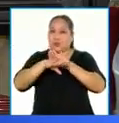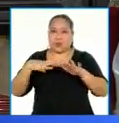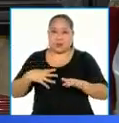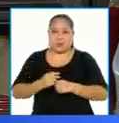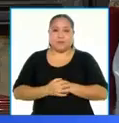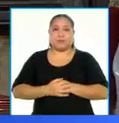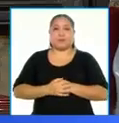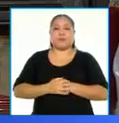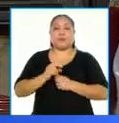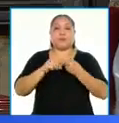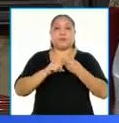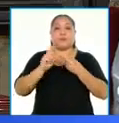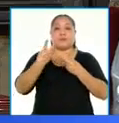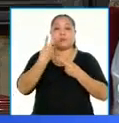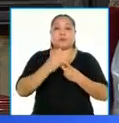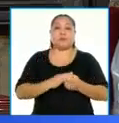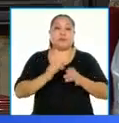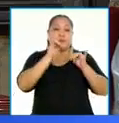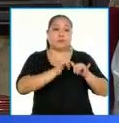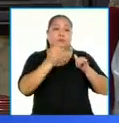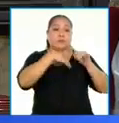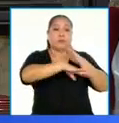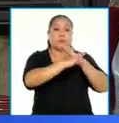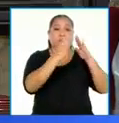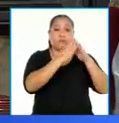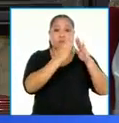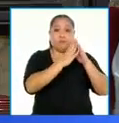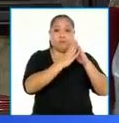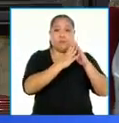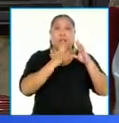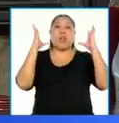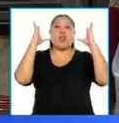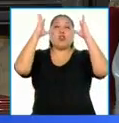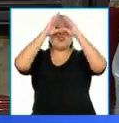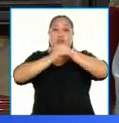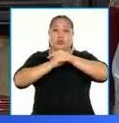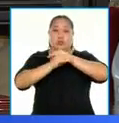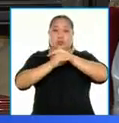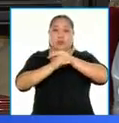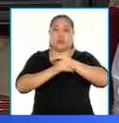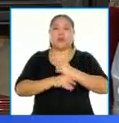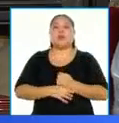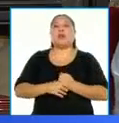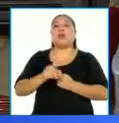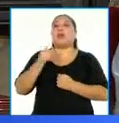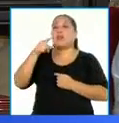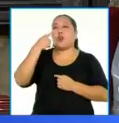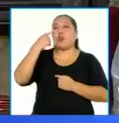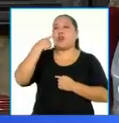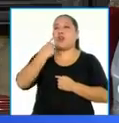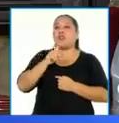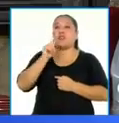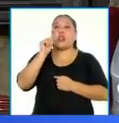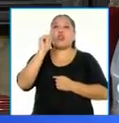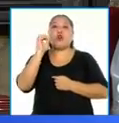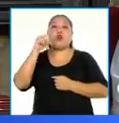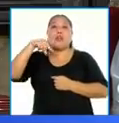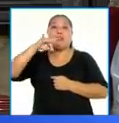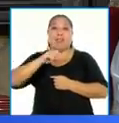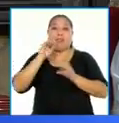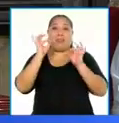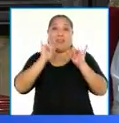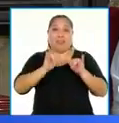o inmovilización social obligatoria durante las noches, conocido como toque de queda de 9 de la